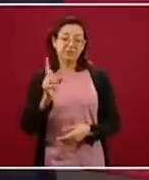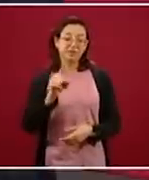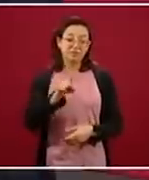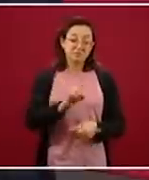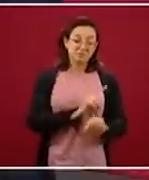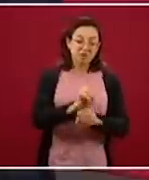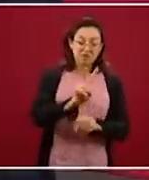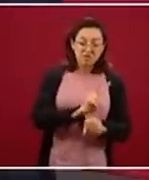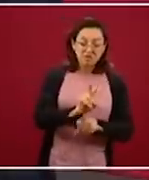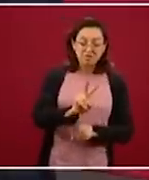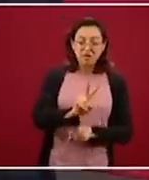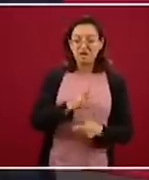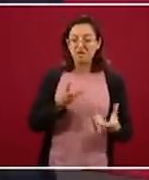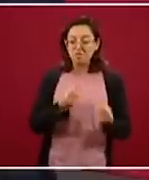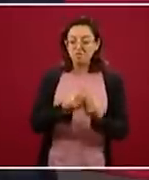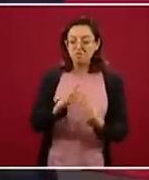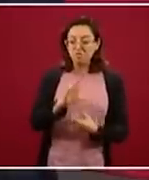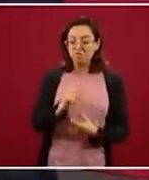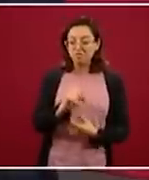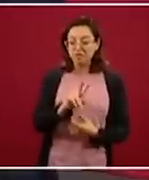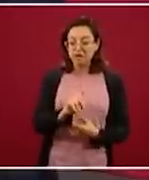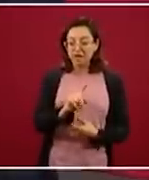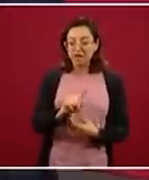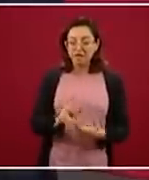el finado Chávez. Y,